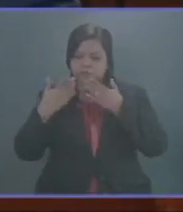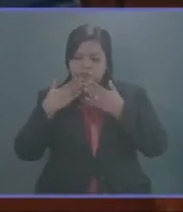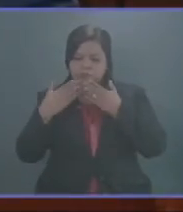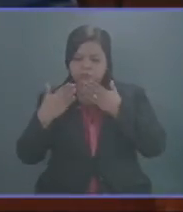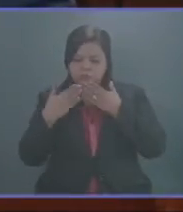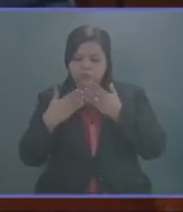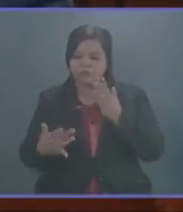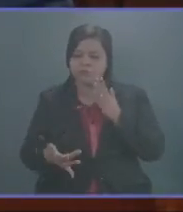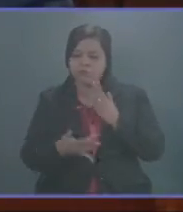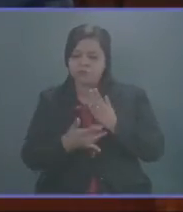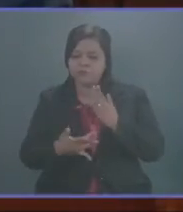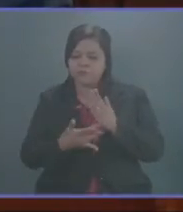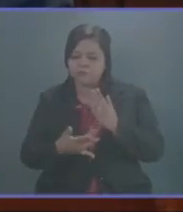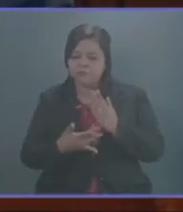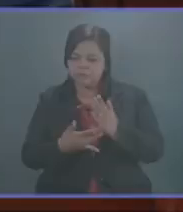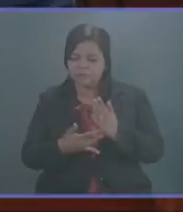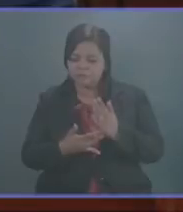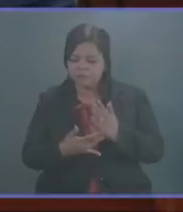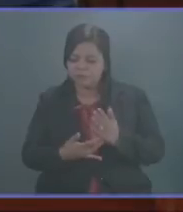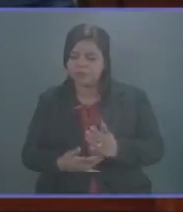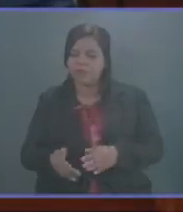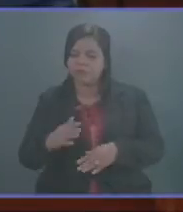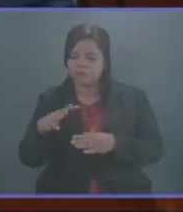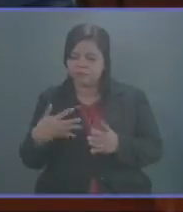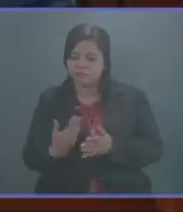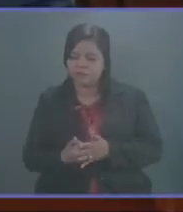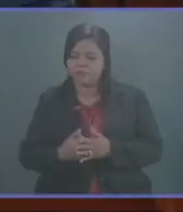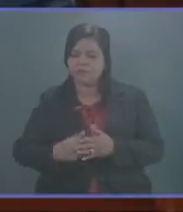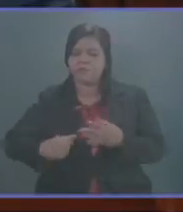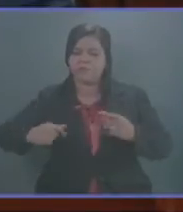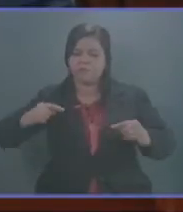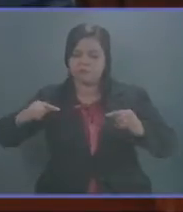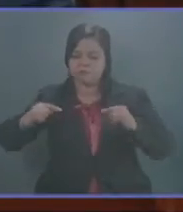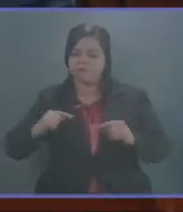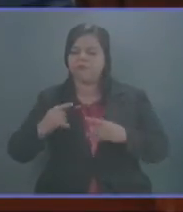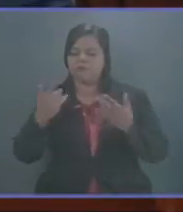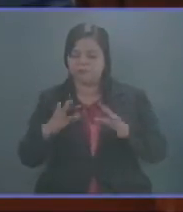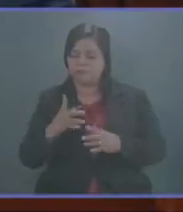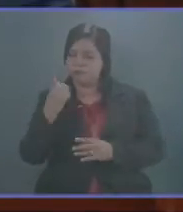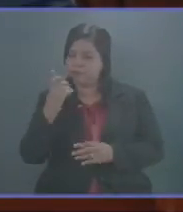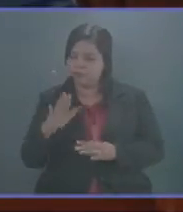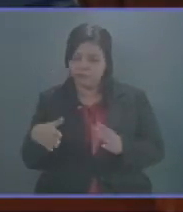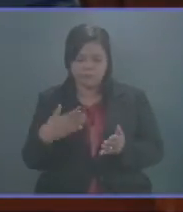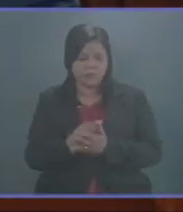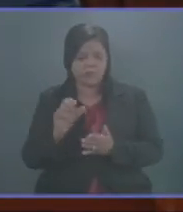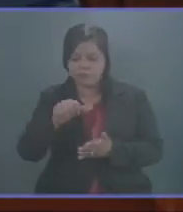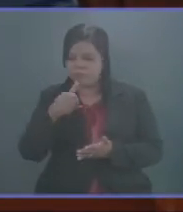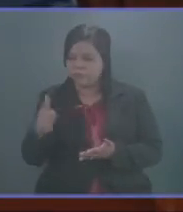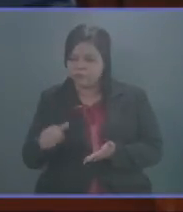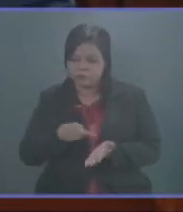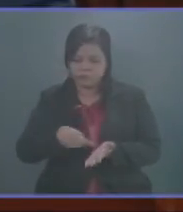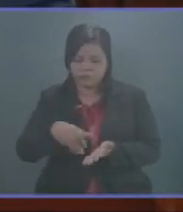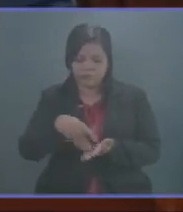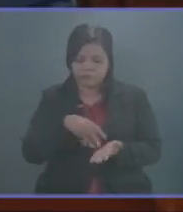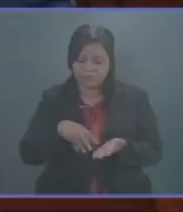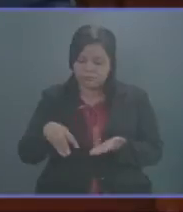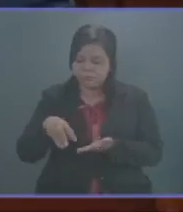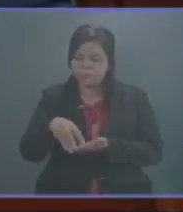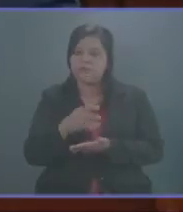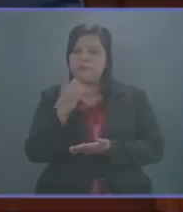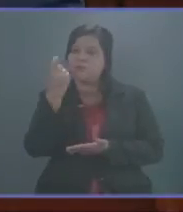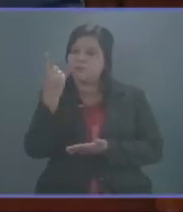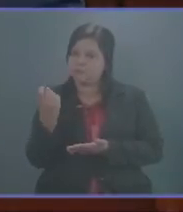trazos de límites acordados por las autoridades municipales antes citadas, quedando pendientes el resto de municipios que conforman el departamento de